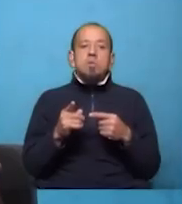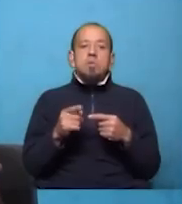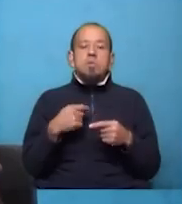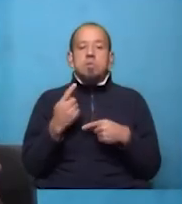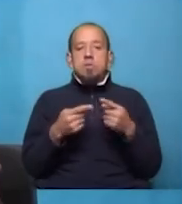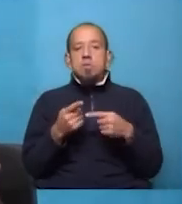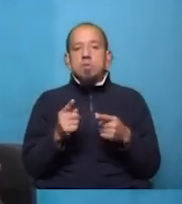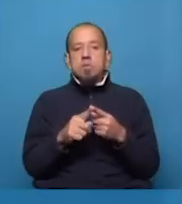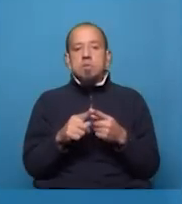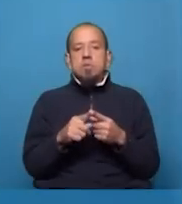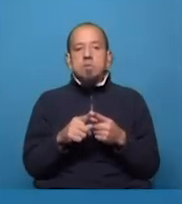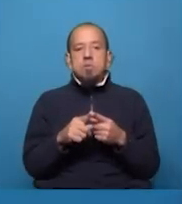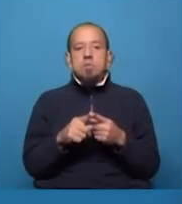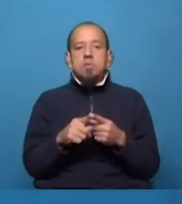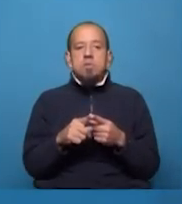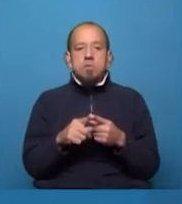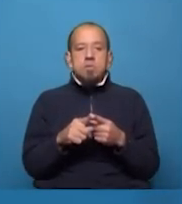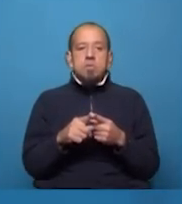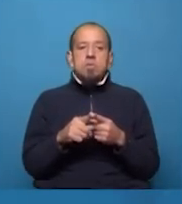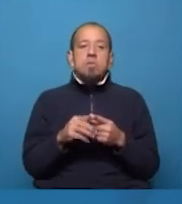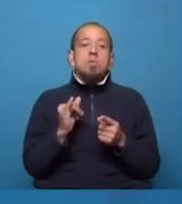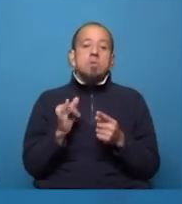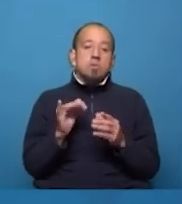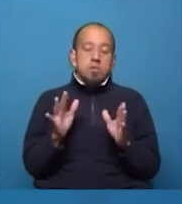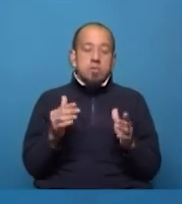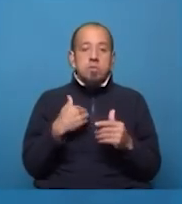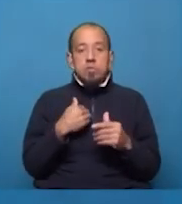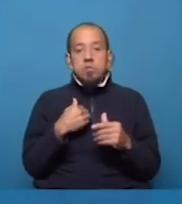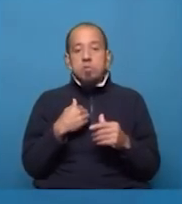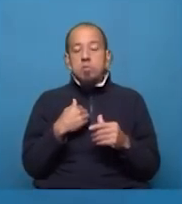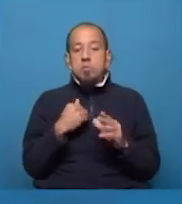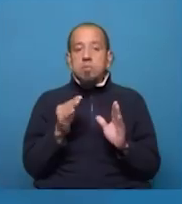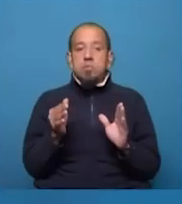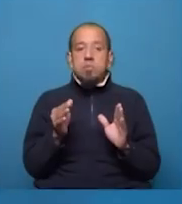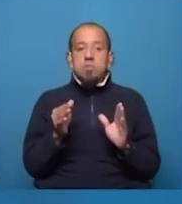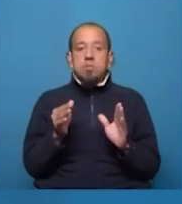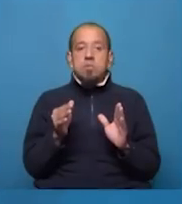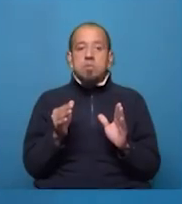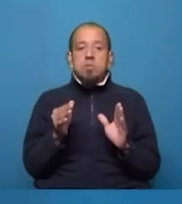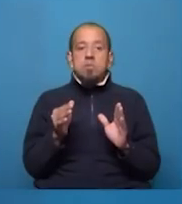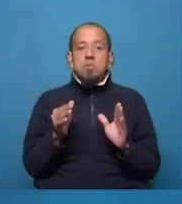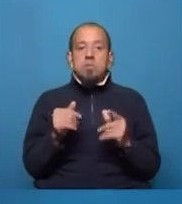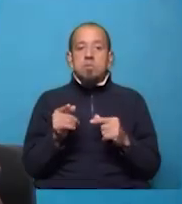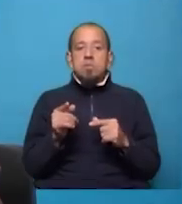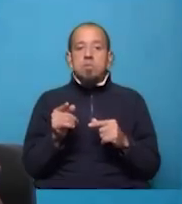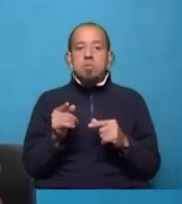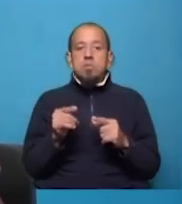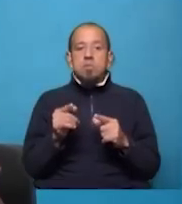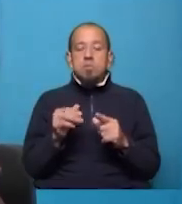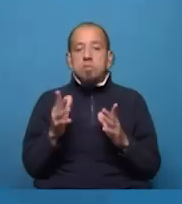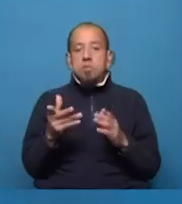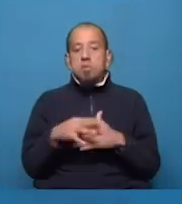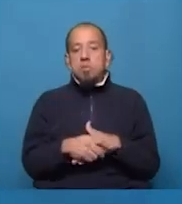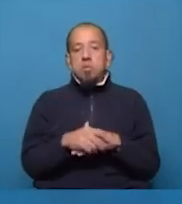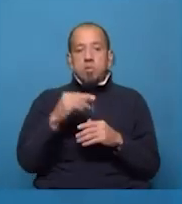lavadores de lo lindo dijiste recién y yo si fuera la lavadora miraría con con gusto Gracias amigo del Uruguay